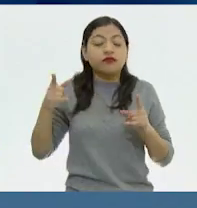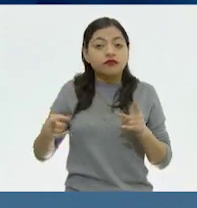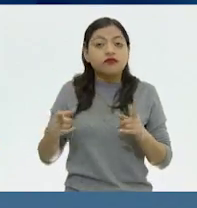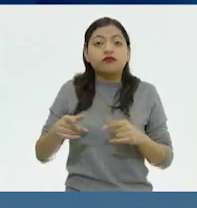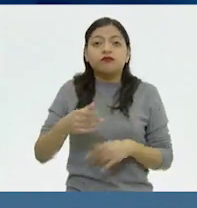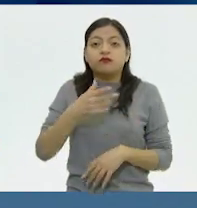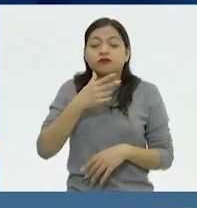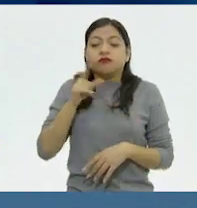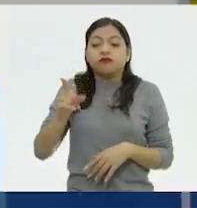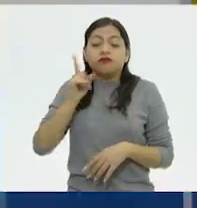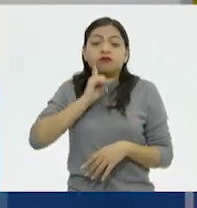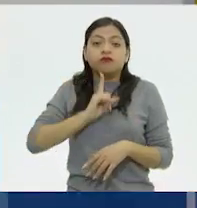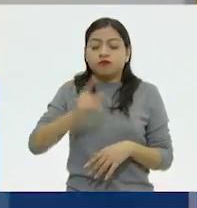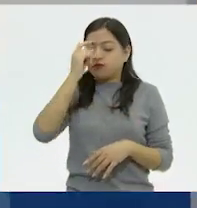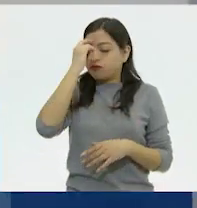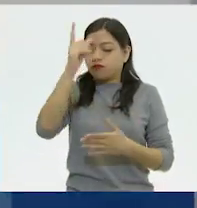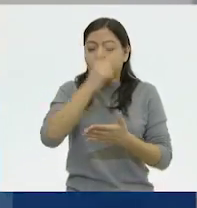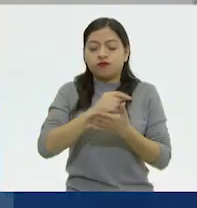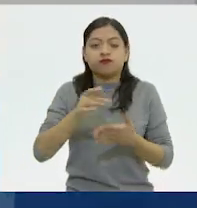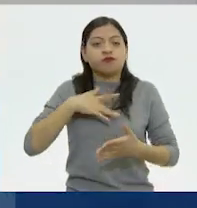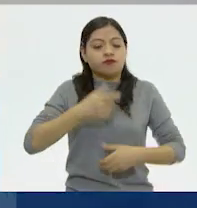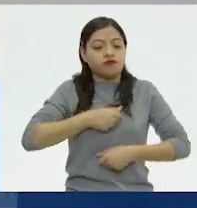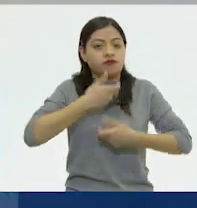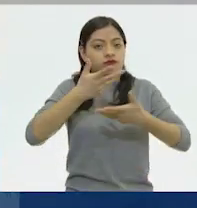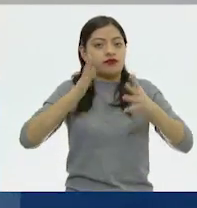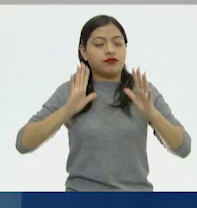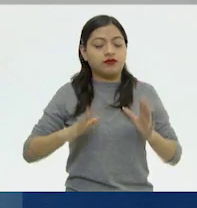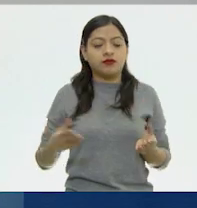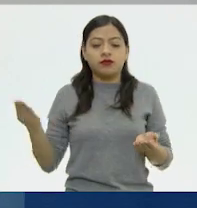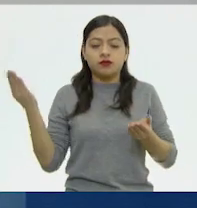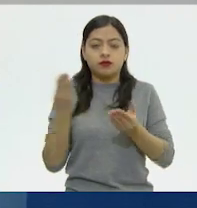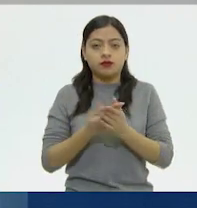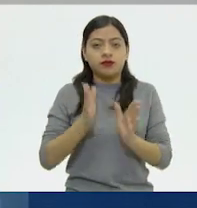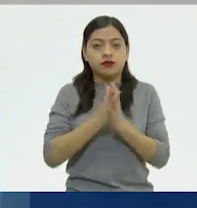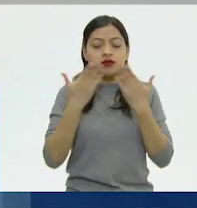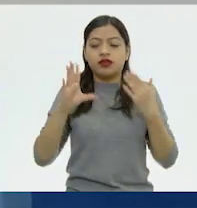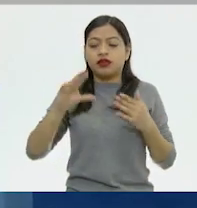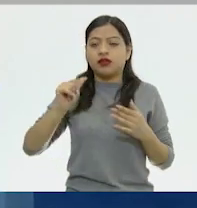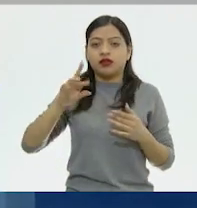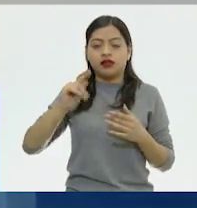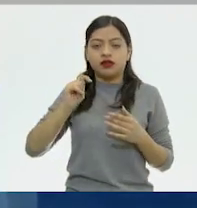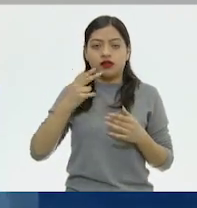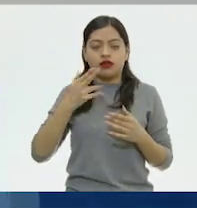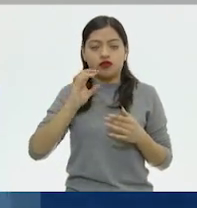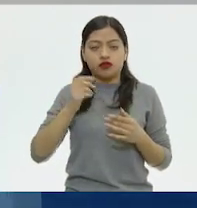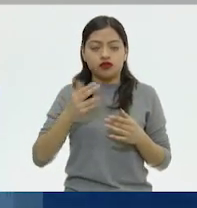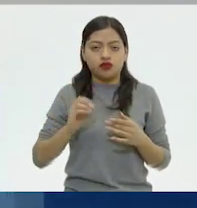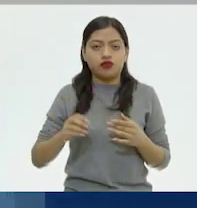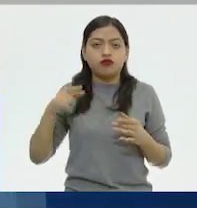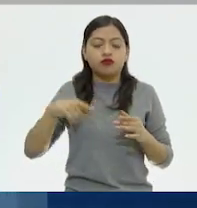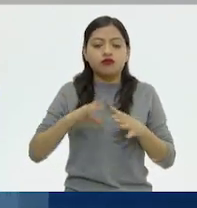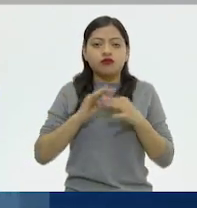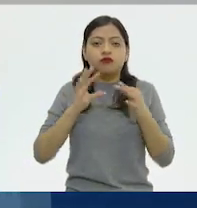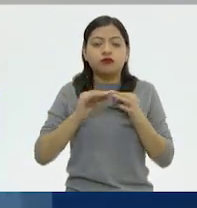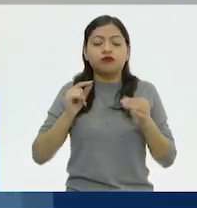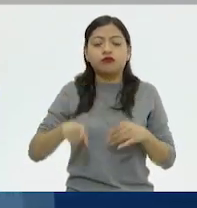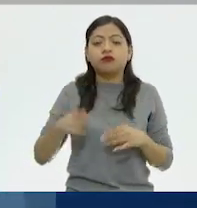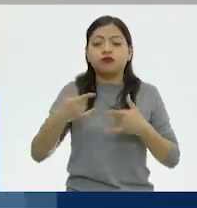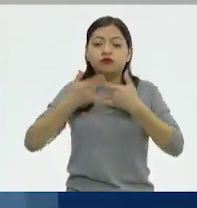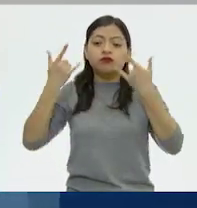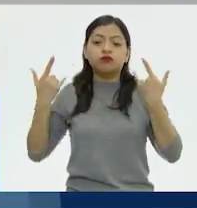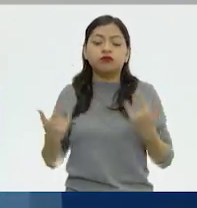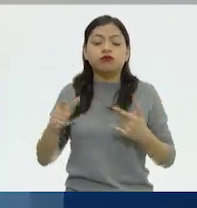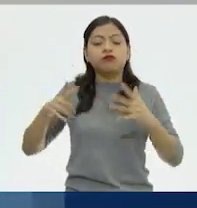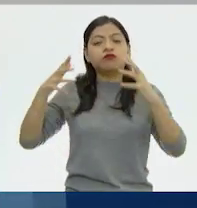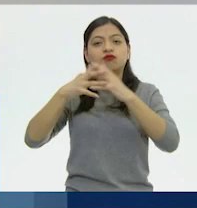cierto, ya leímos unos poemas y que forma parte de su libro Cartucho. Relatos de la lucha en el norte de México, el cual